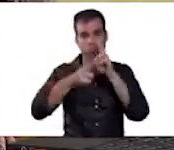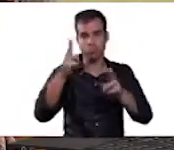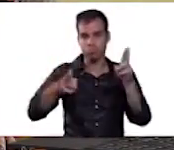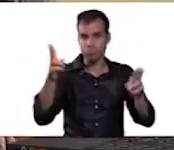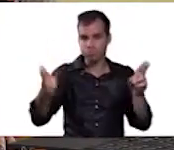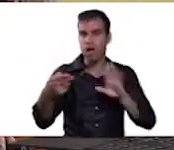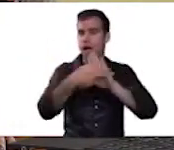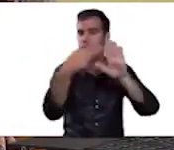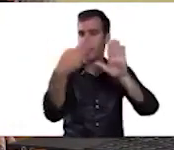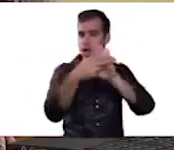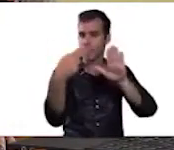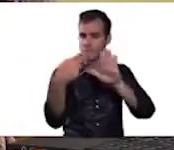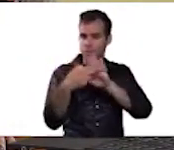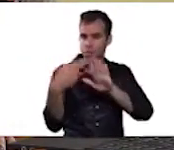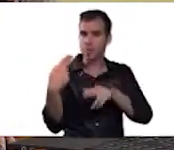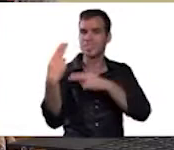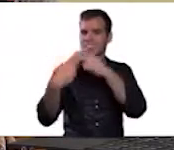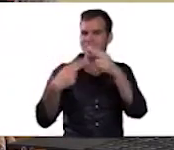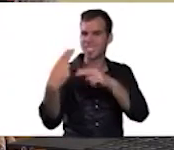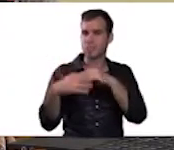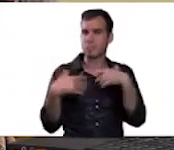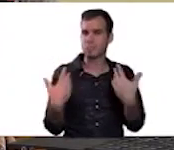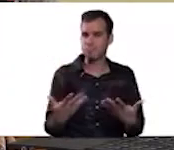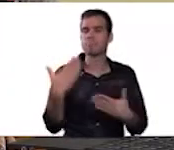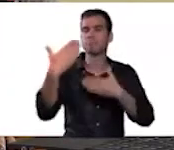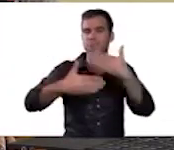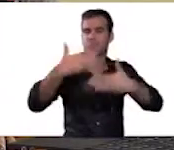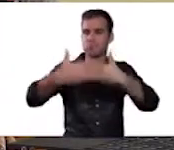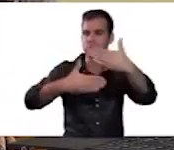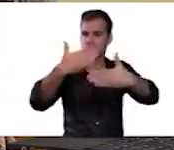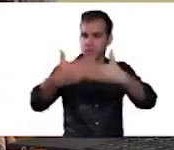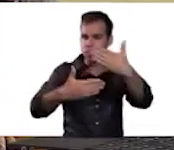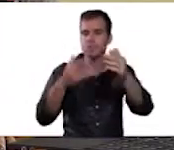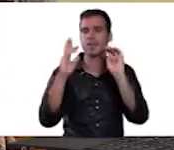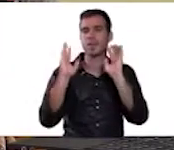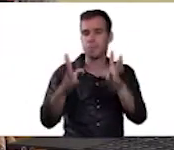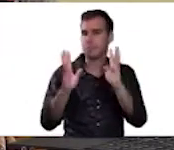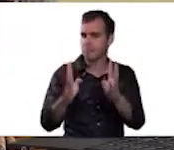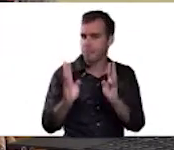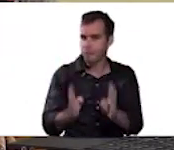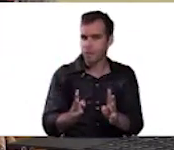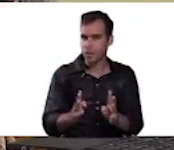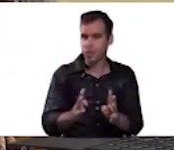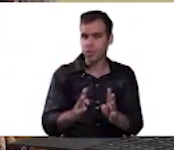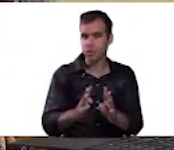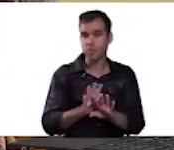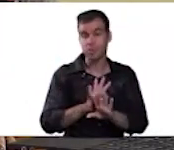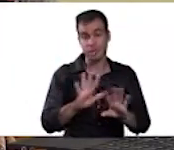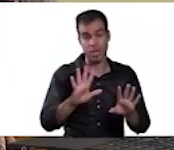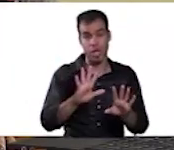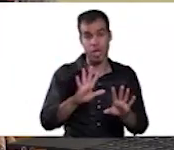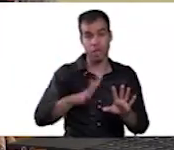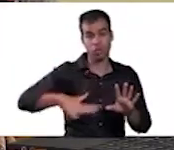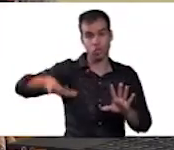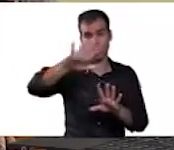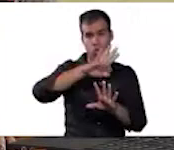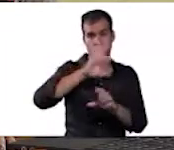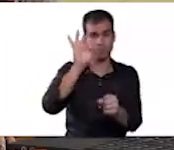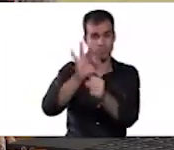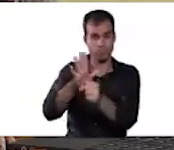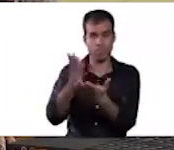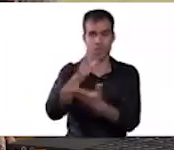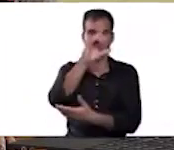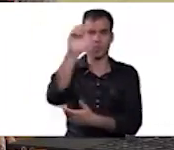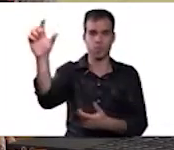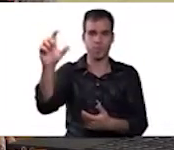de las asignaturas que se han hecho para el proceso de consolidación cuando todos nos incorporemos